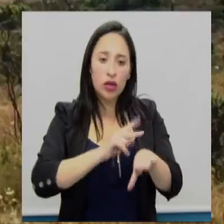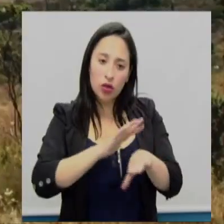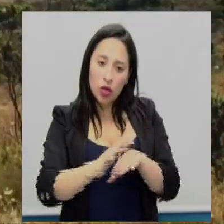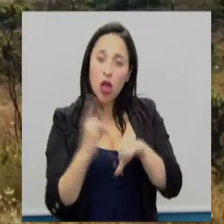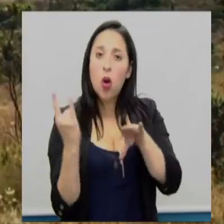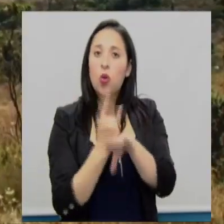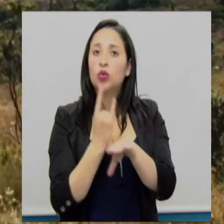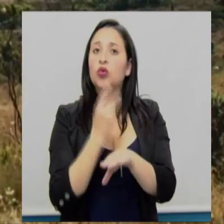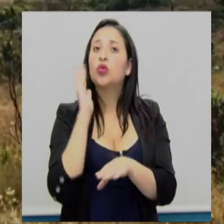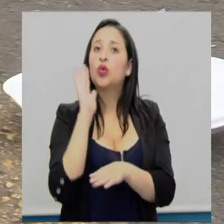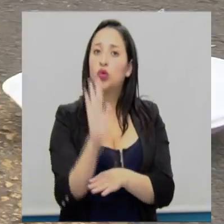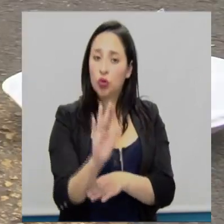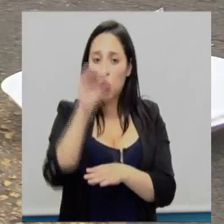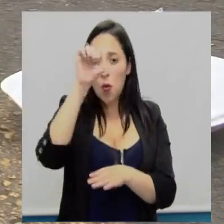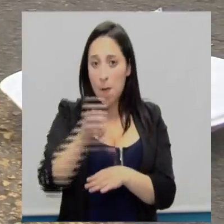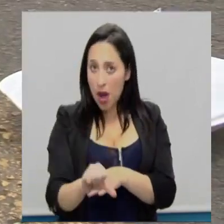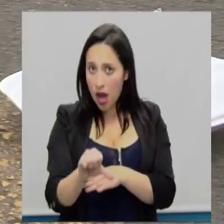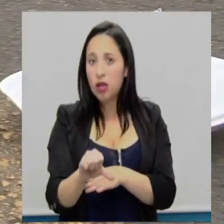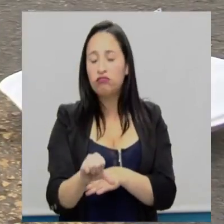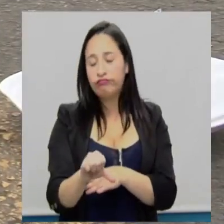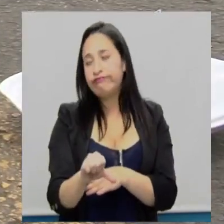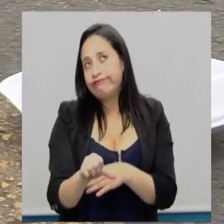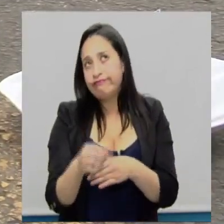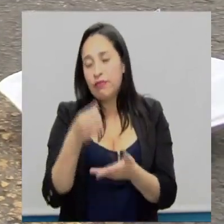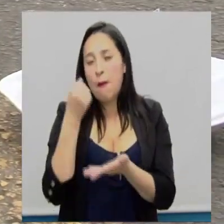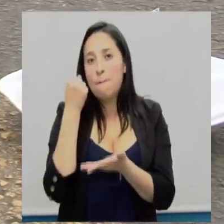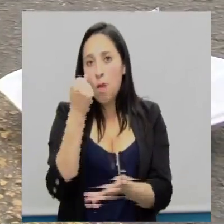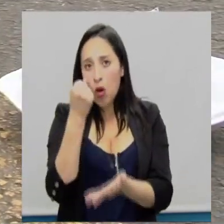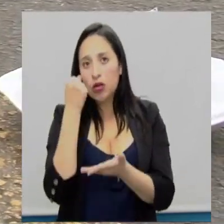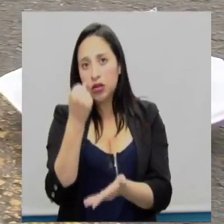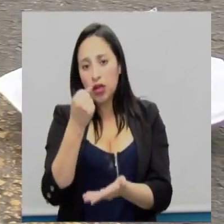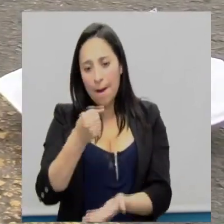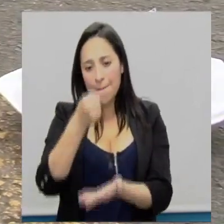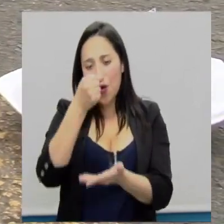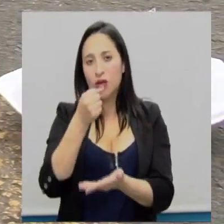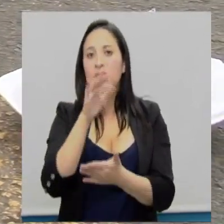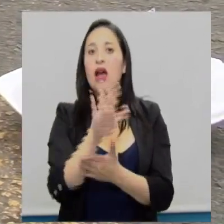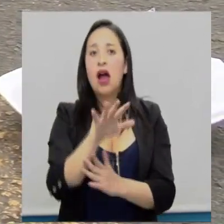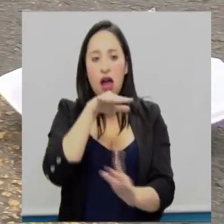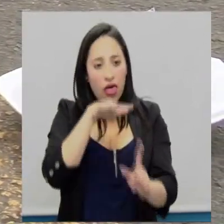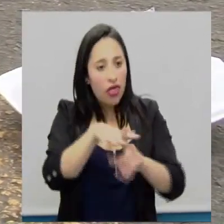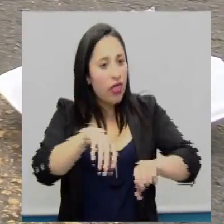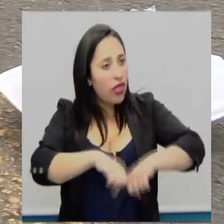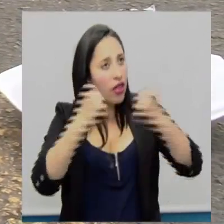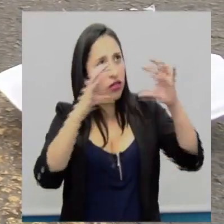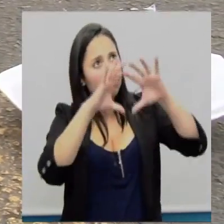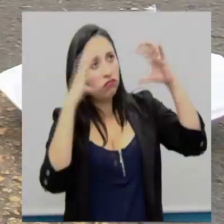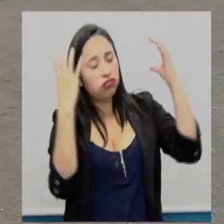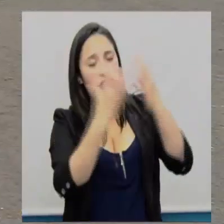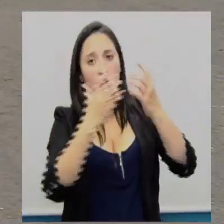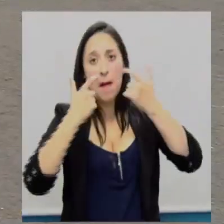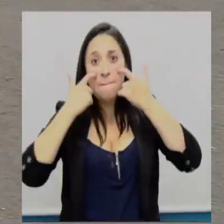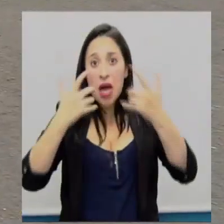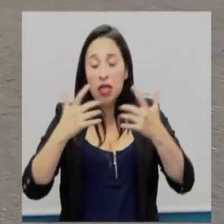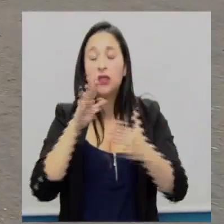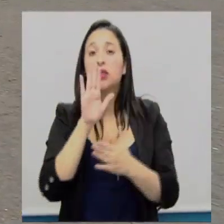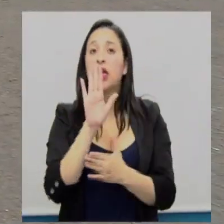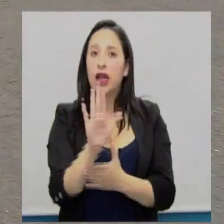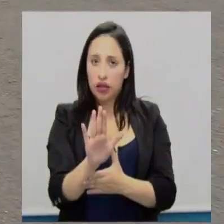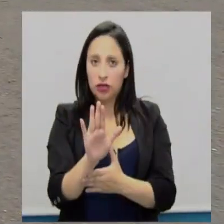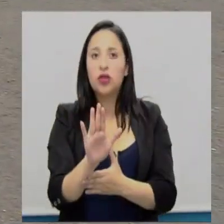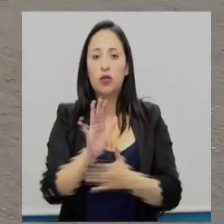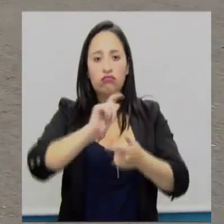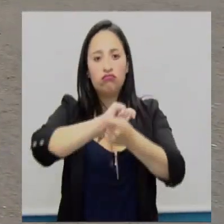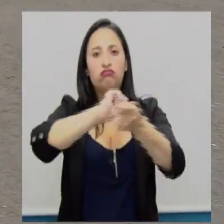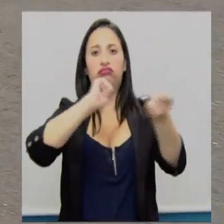medio ambiente y que los usos indiscriminados de bolsas plásticas están generando daños enormes al planeta. Esta iniciativa, en